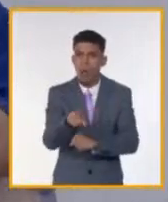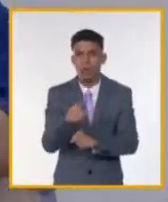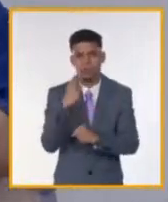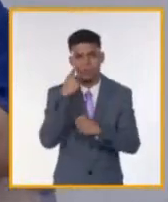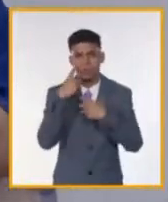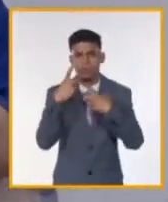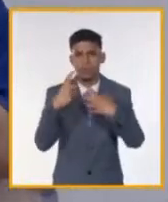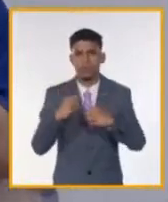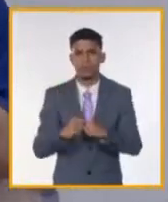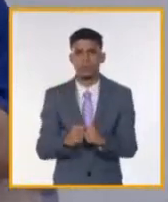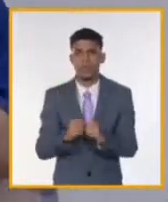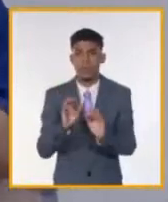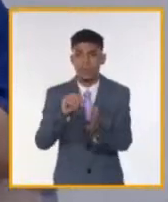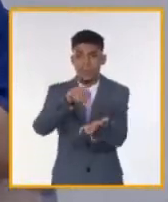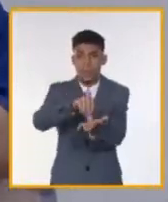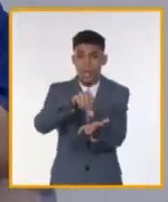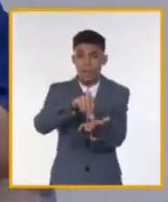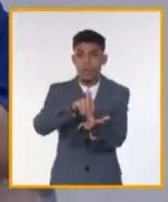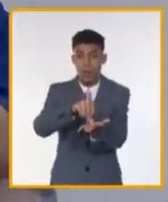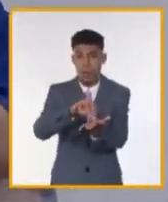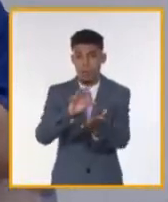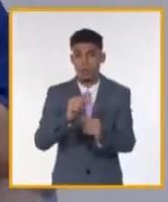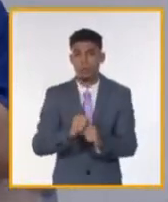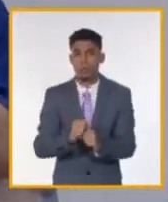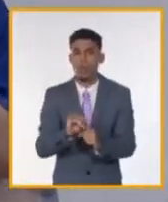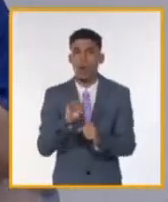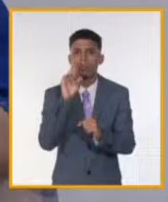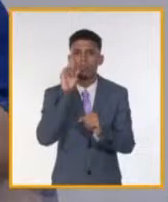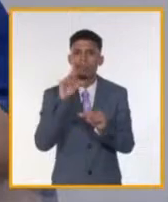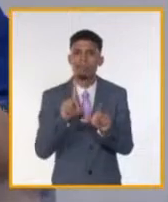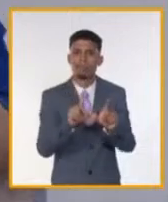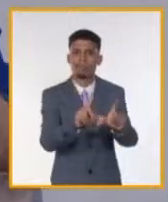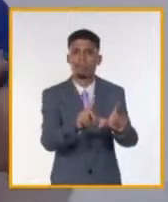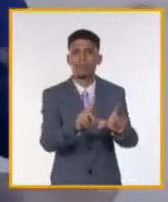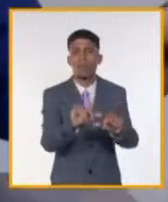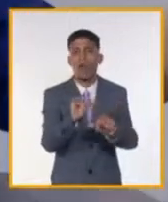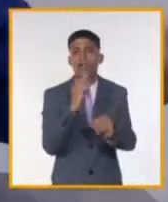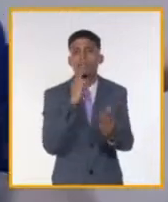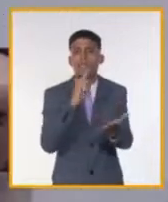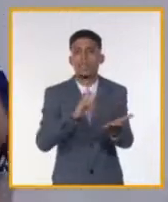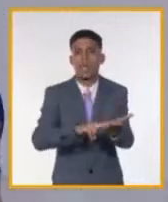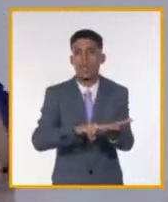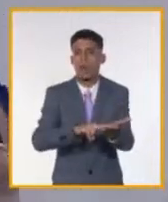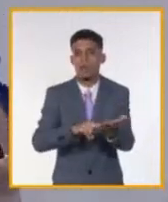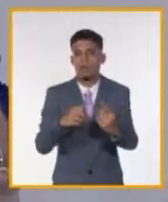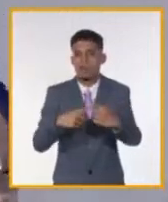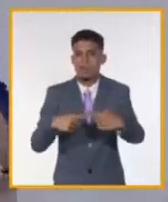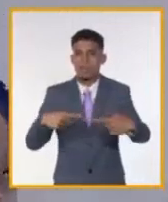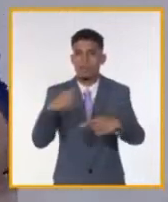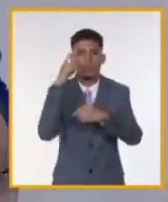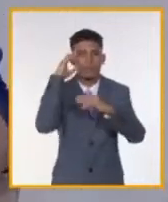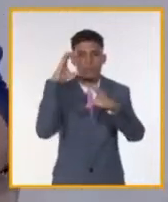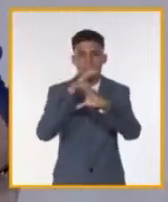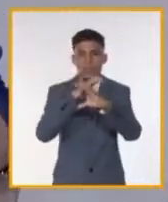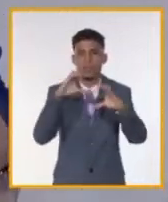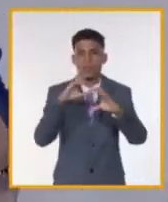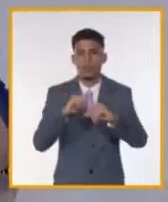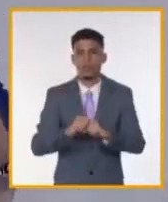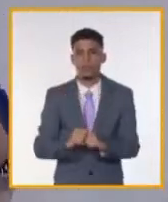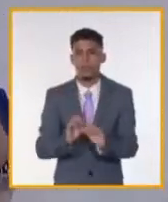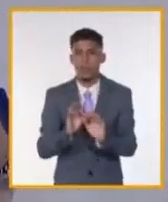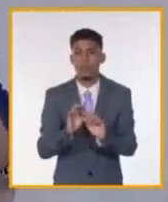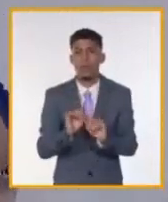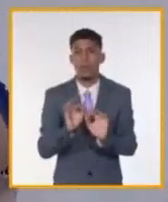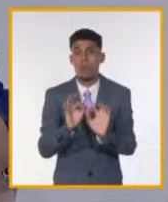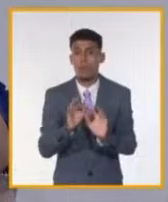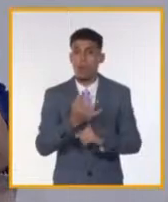una entidad que fue galardonada con una de las órdenes de mayor reconocimiento a la labor científica, que fue la orden Carlos J. Finley,